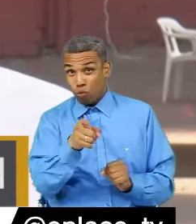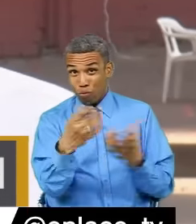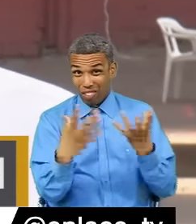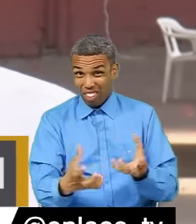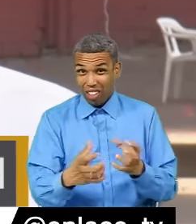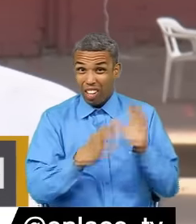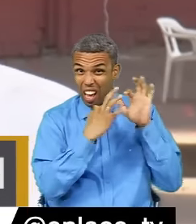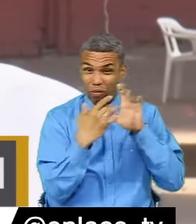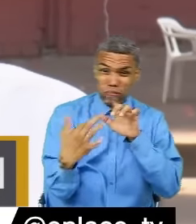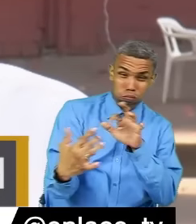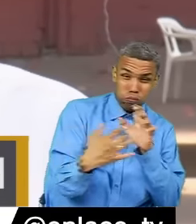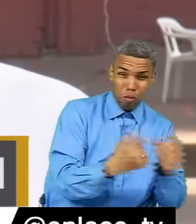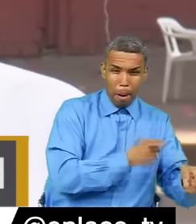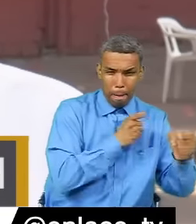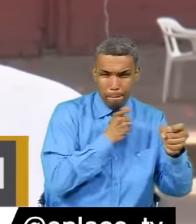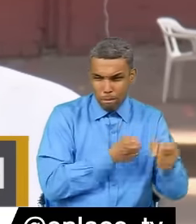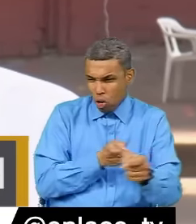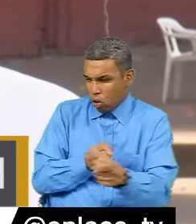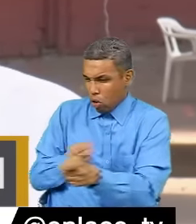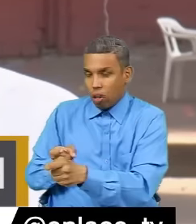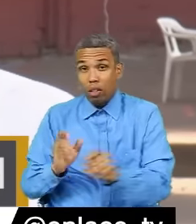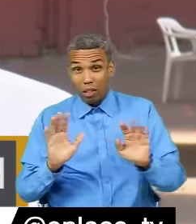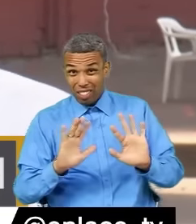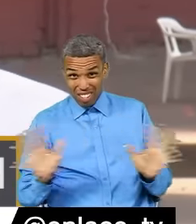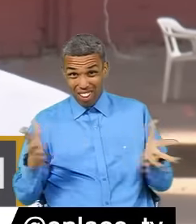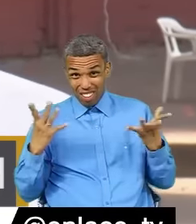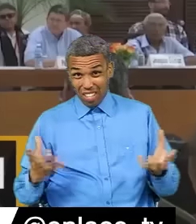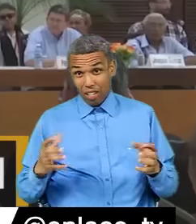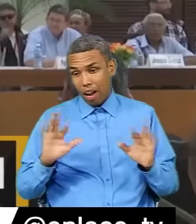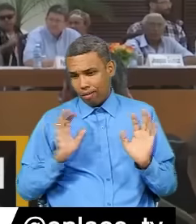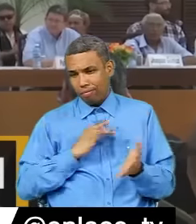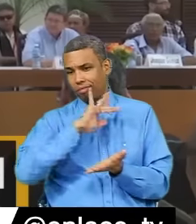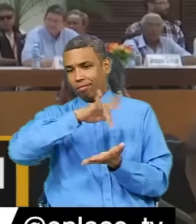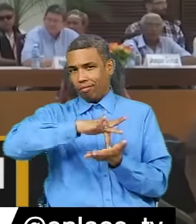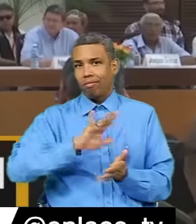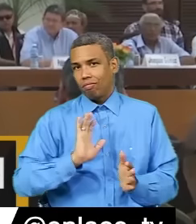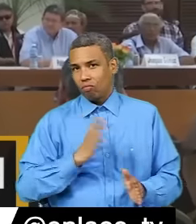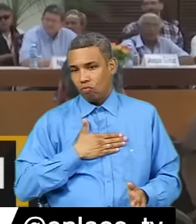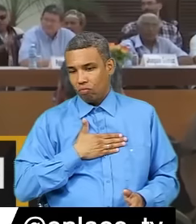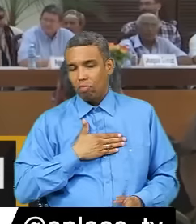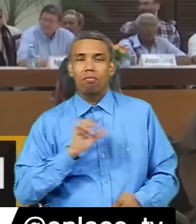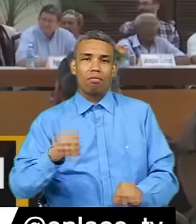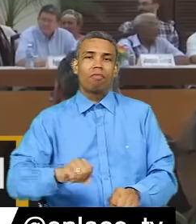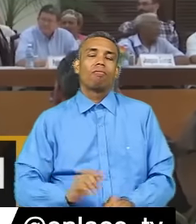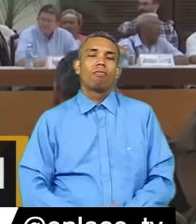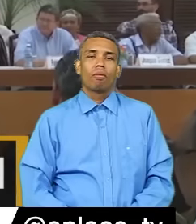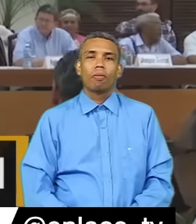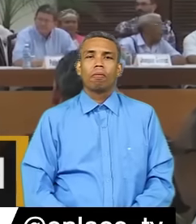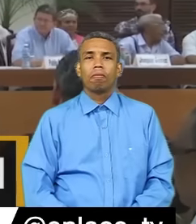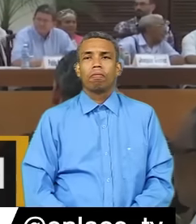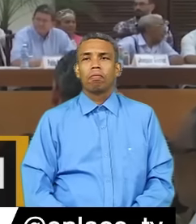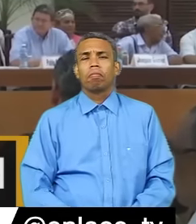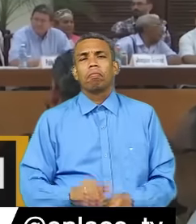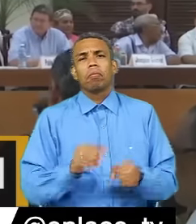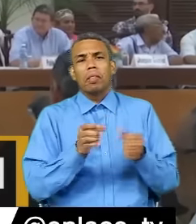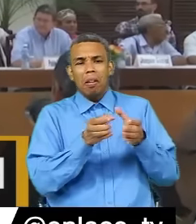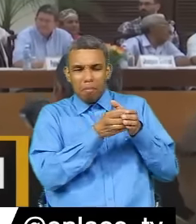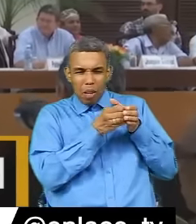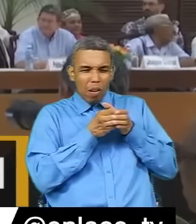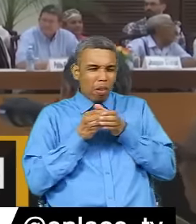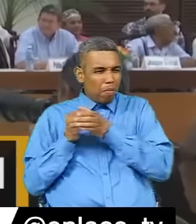que podamos nosotros disminuir el accionar de la violencia en este país. Distintas organizaciones comprometidas con el sí en el plebiscito del próximo